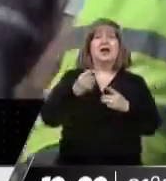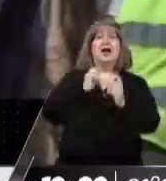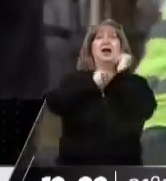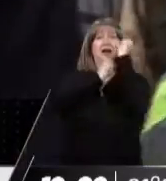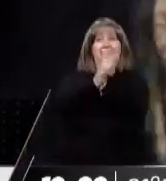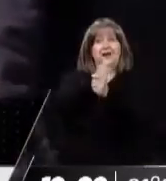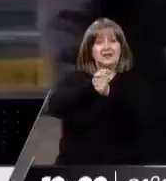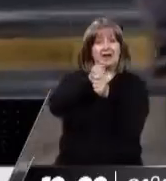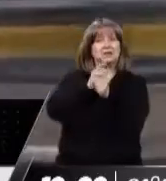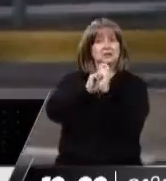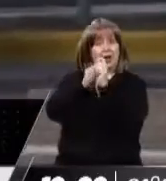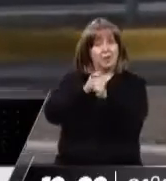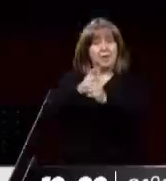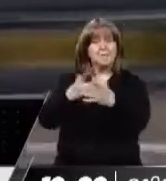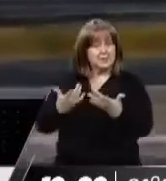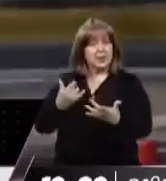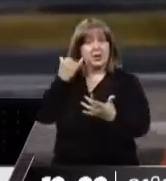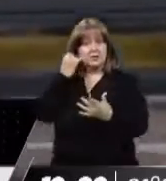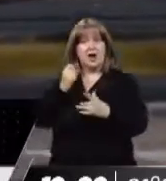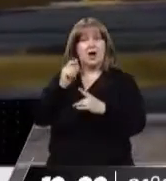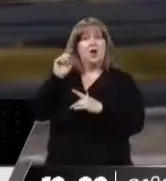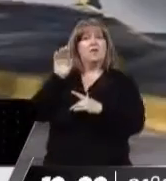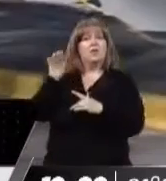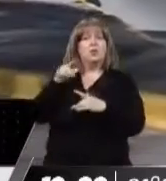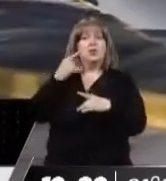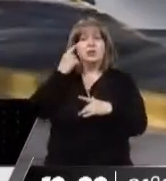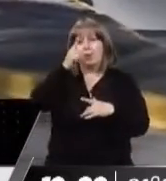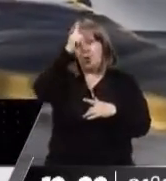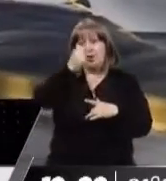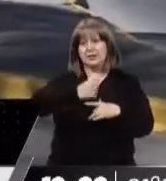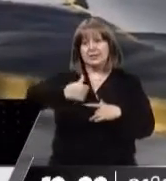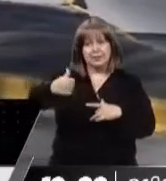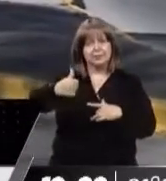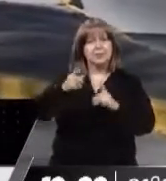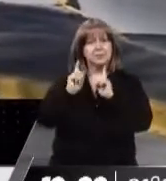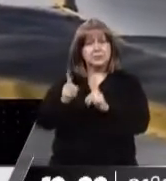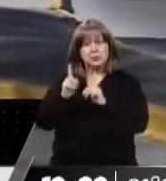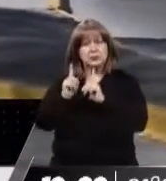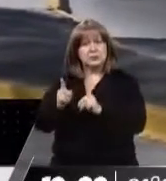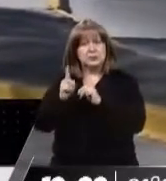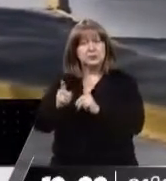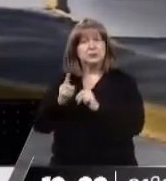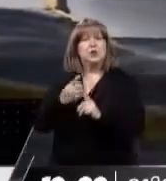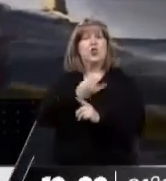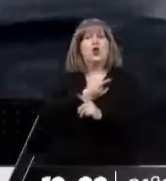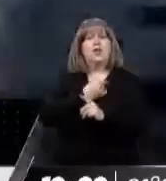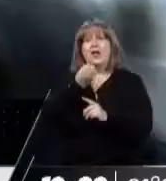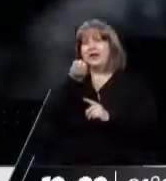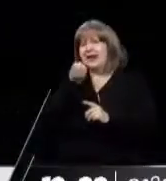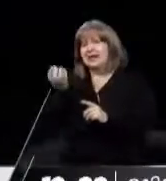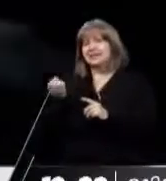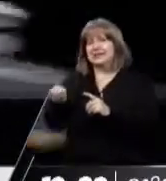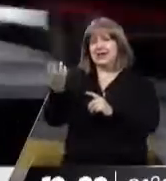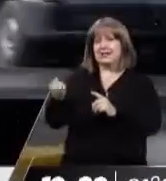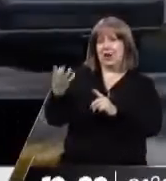en cacheuta hemos tenido que instalar un destacamento Vial móvil que está permanente ahí que va a estar la temporada de